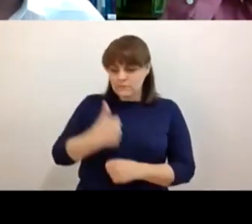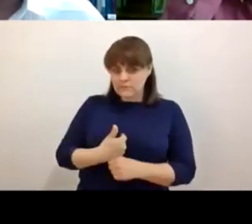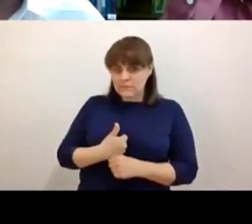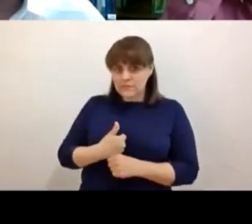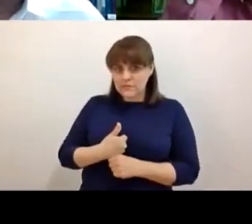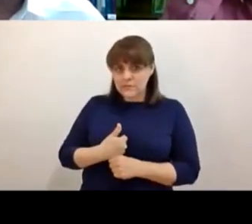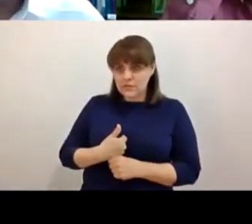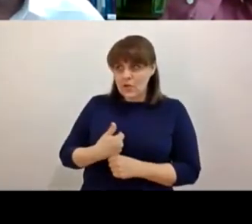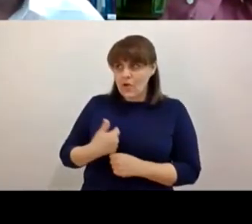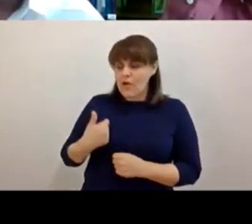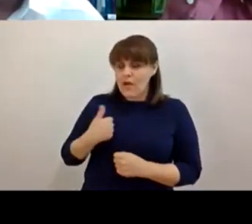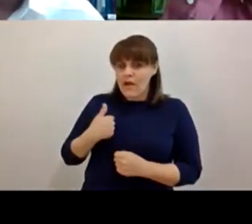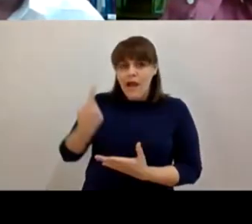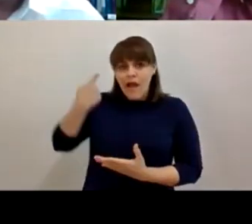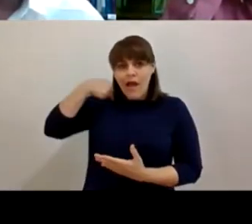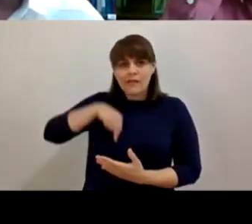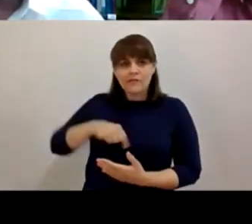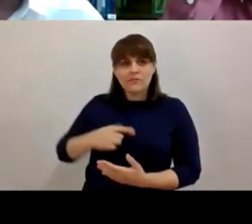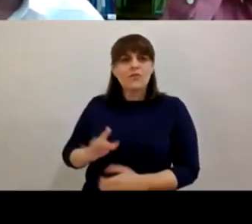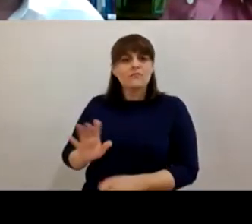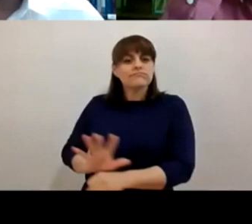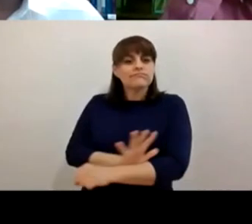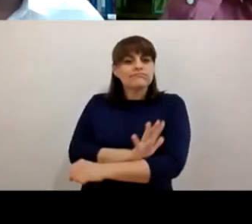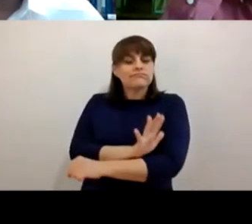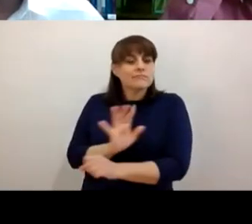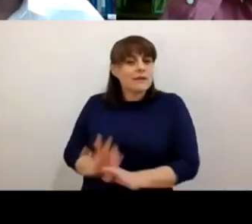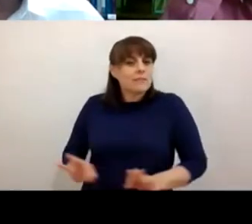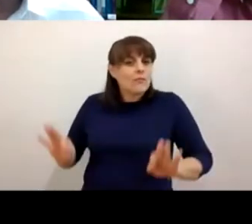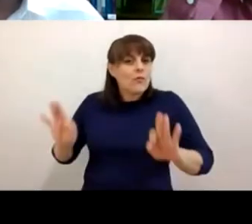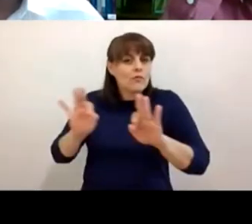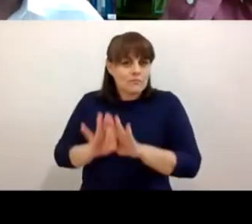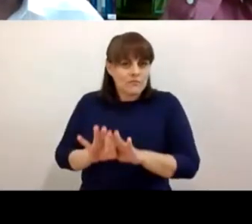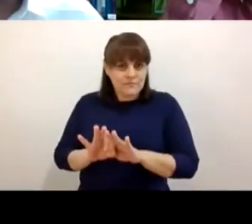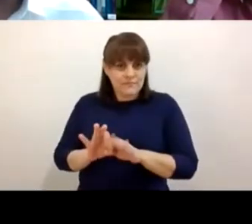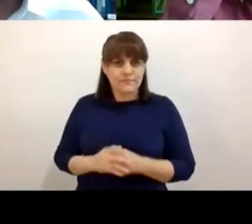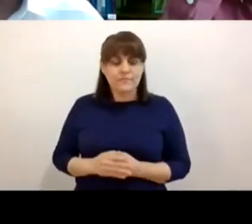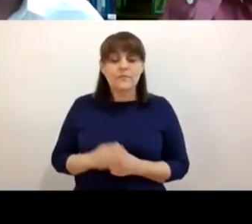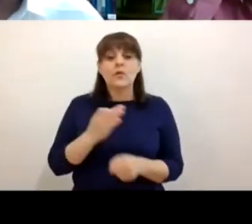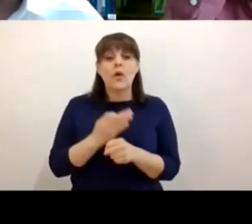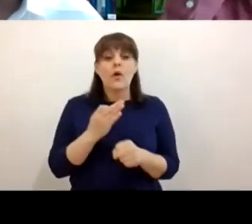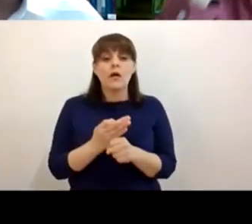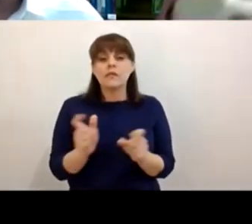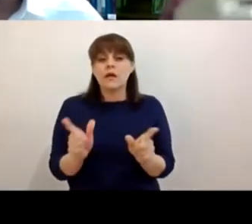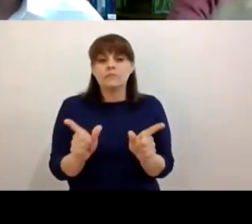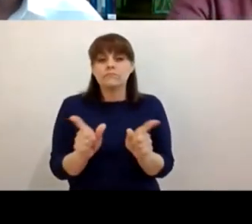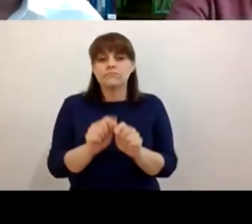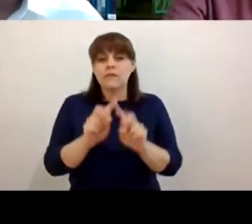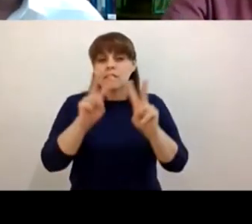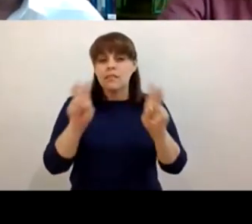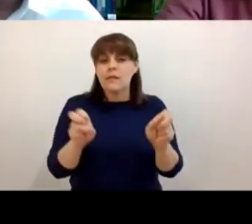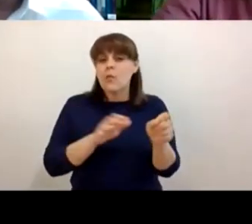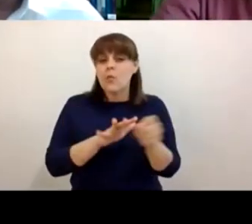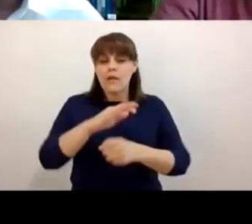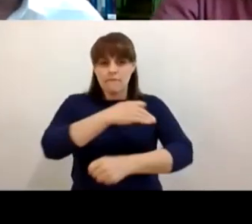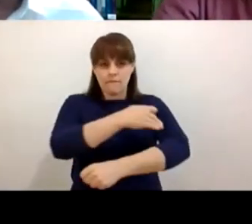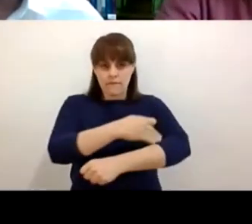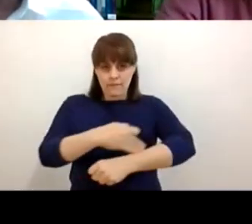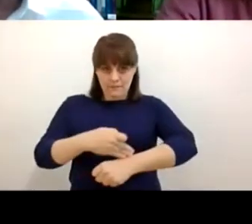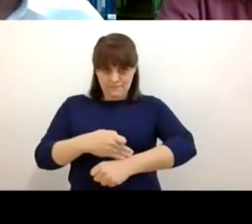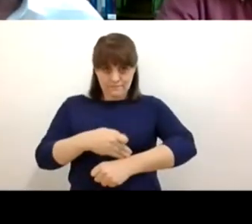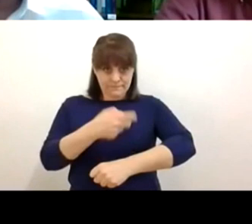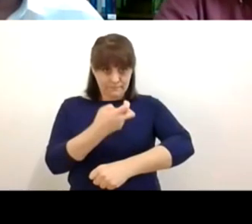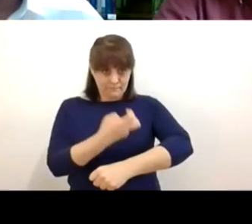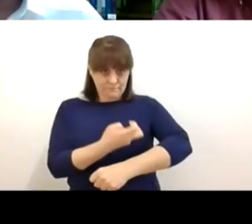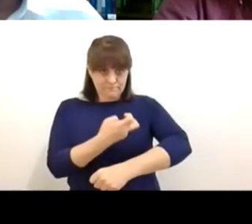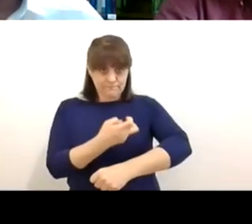el tema emocional. Y para ello me voy a concretar en este cierre a hablar del tema de la familia. Y